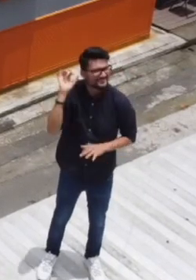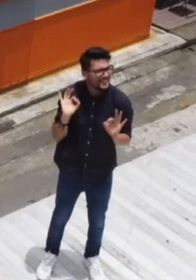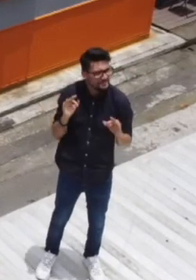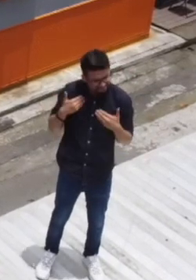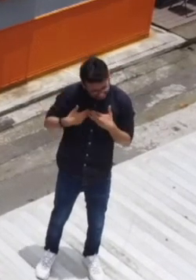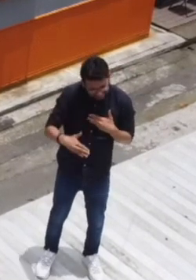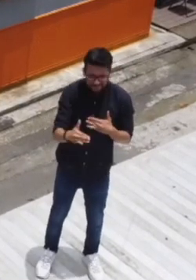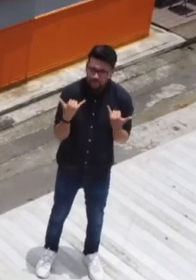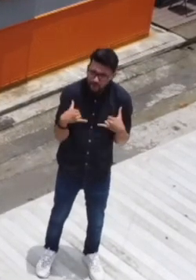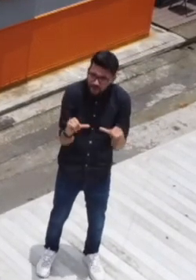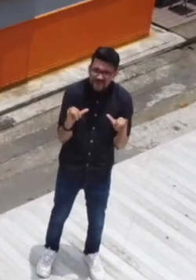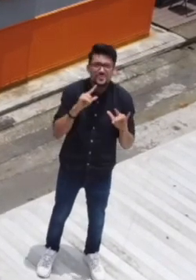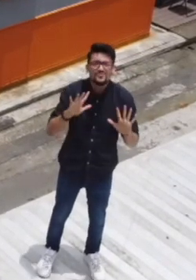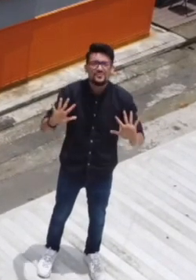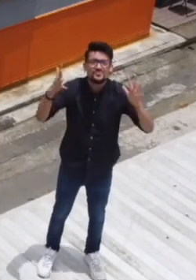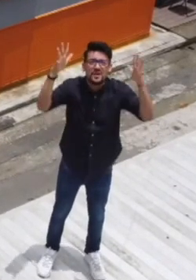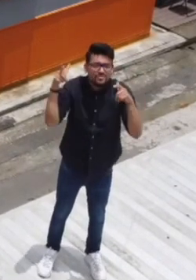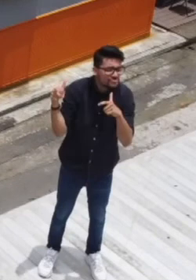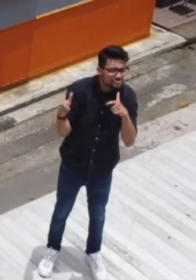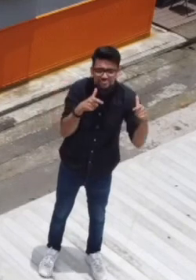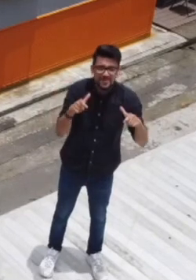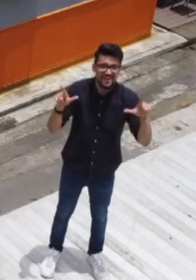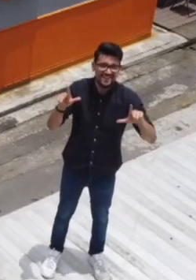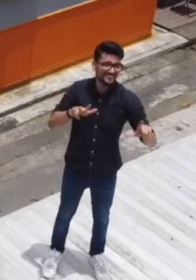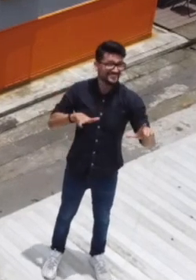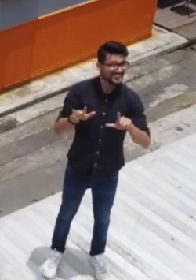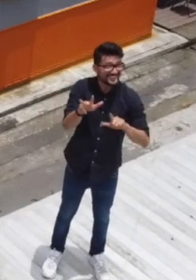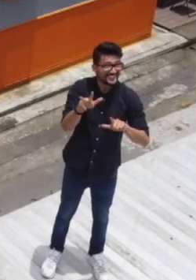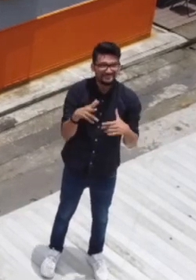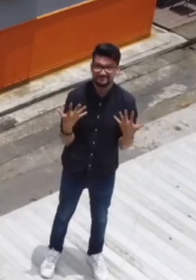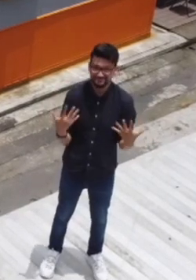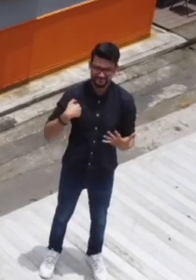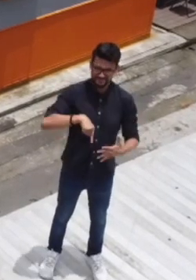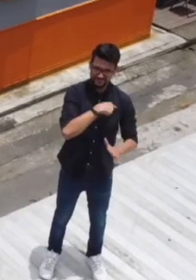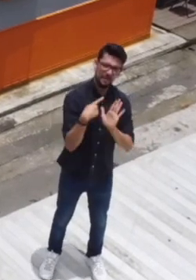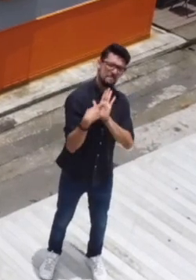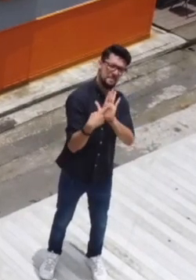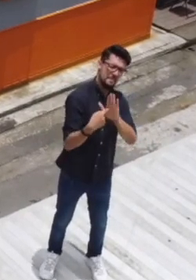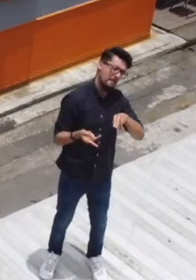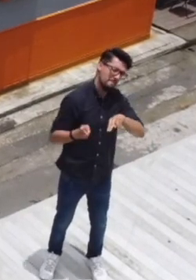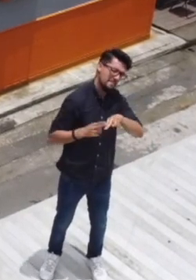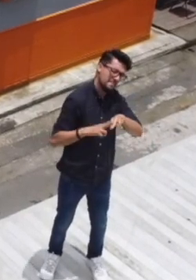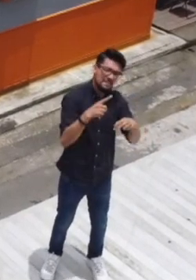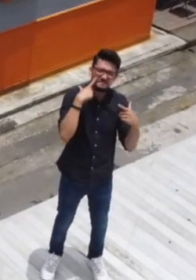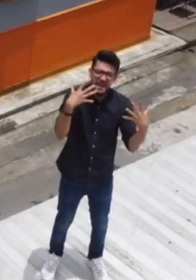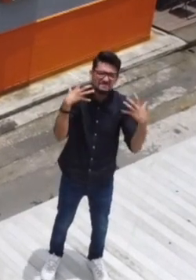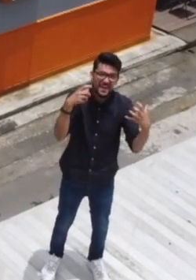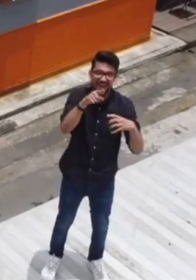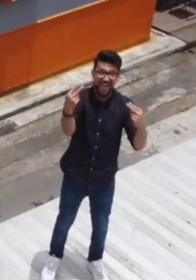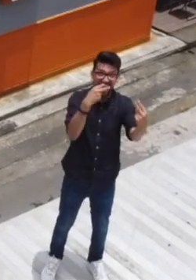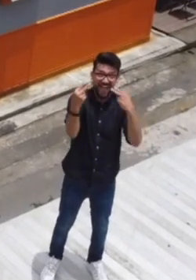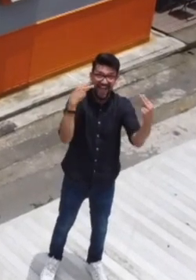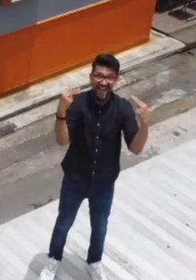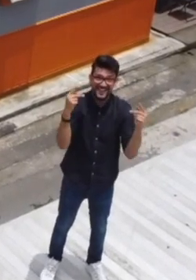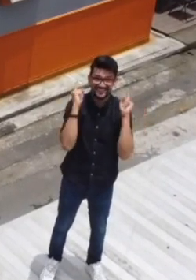Y te invitamos a que sigas celebrando junto a nosotros, que en 23 años seguimos